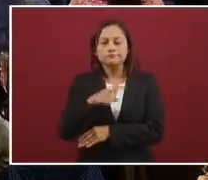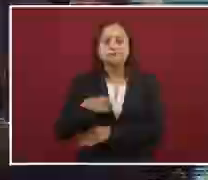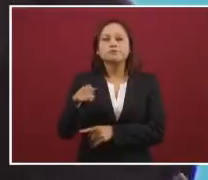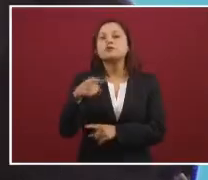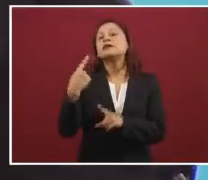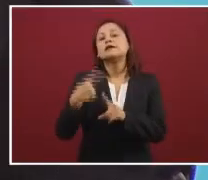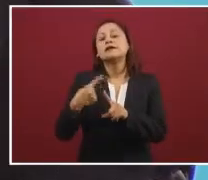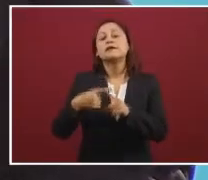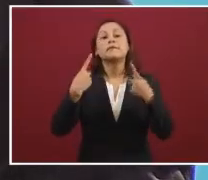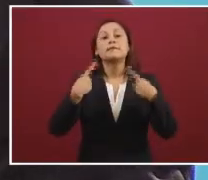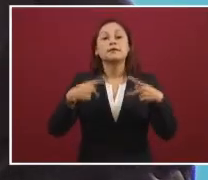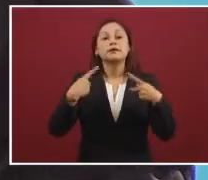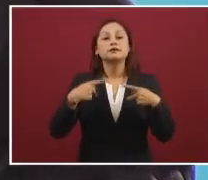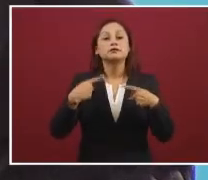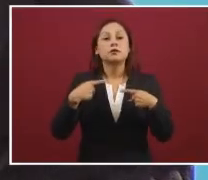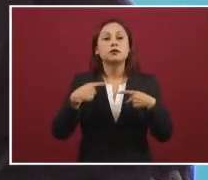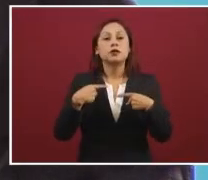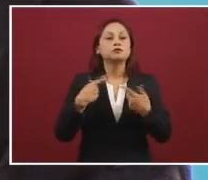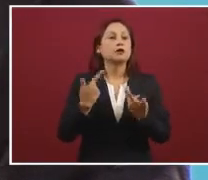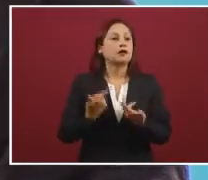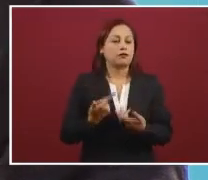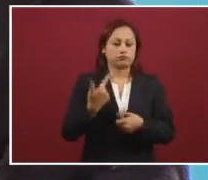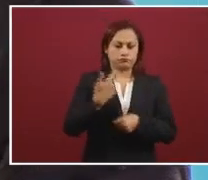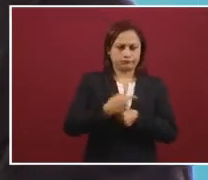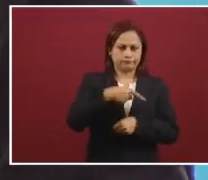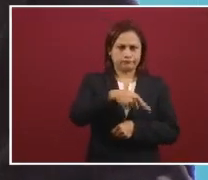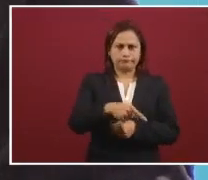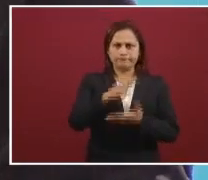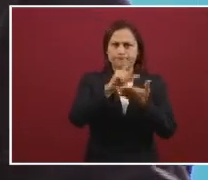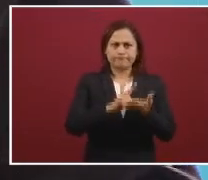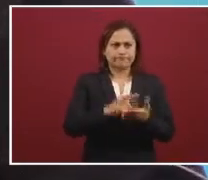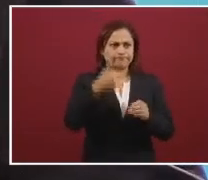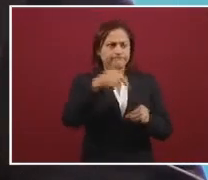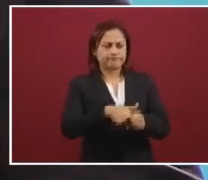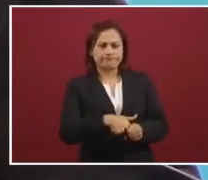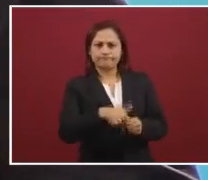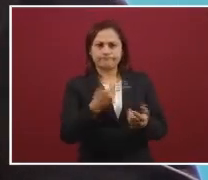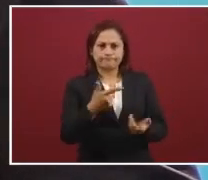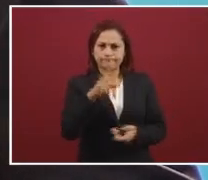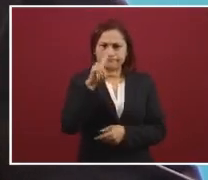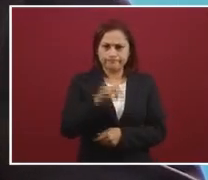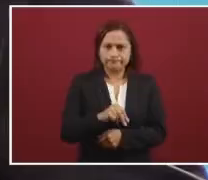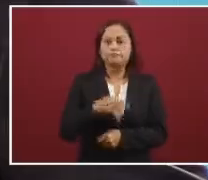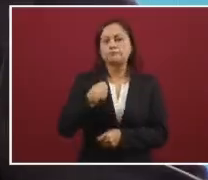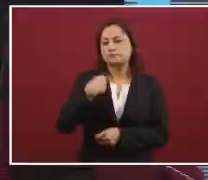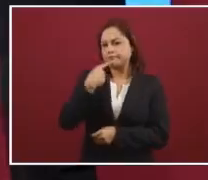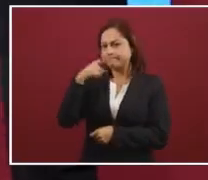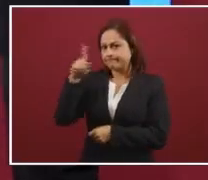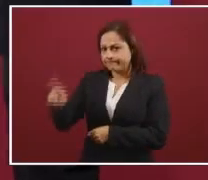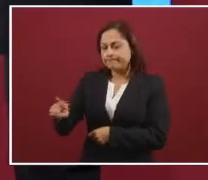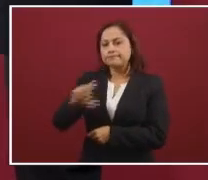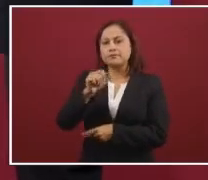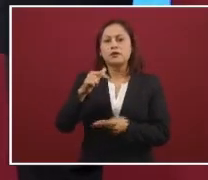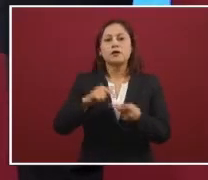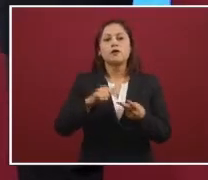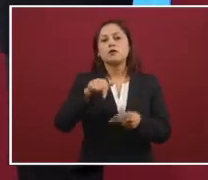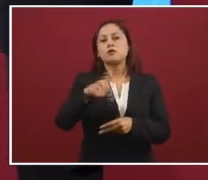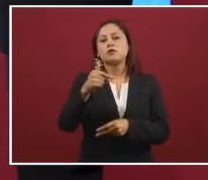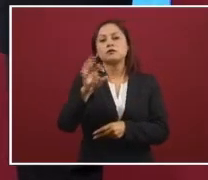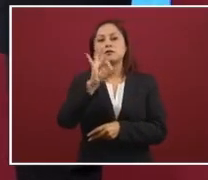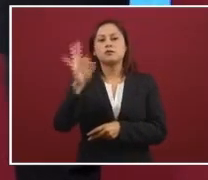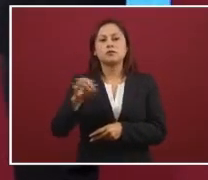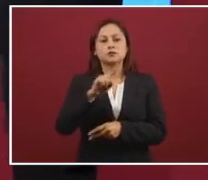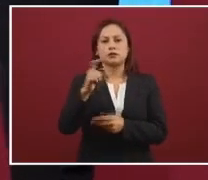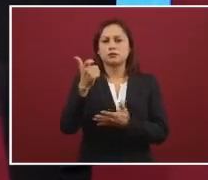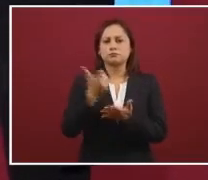consumidores que consideran que no les están dando el litro completo, un 12% por diferencias en el precio pagado en relación